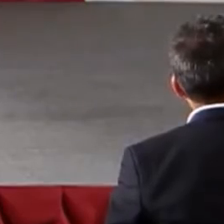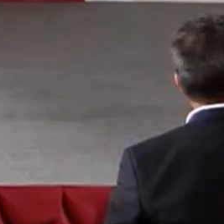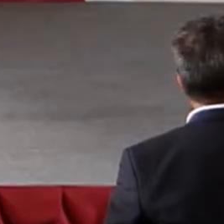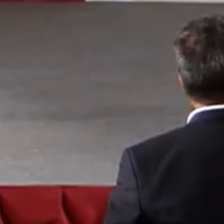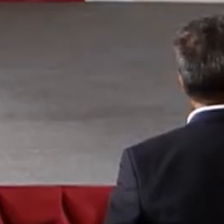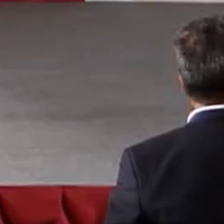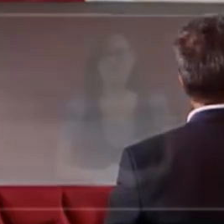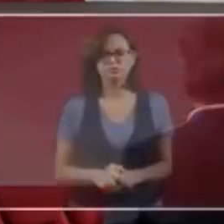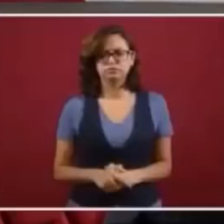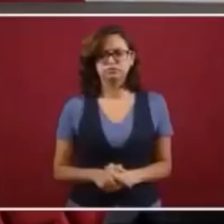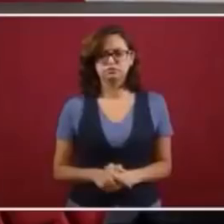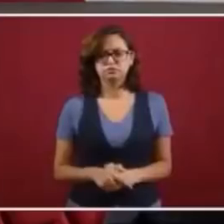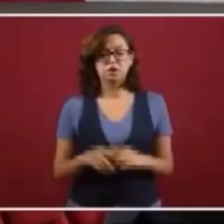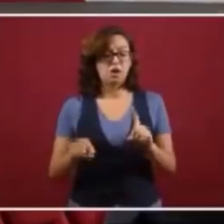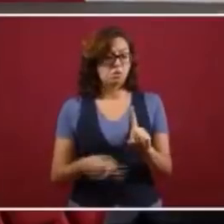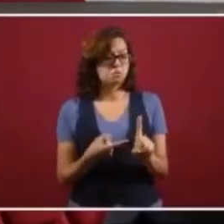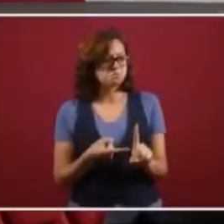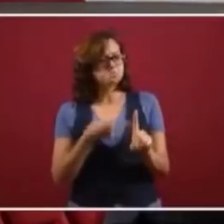posibilidad